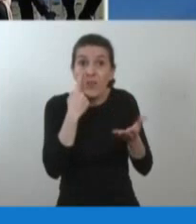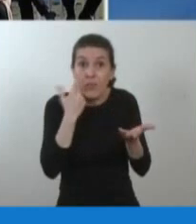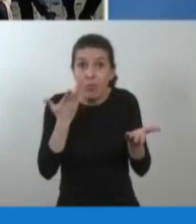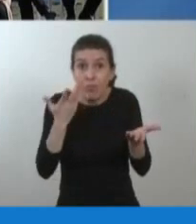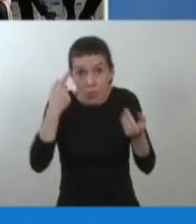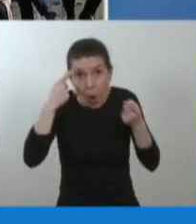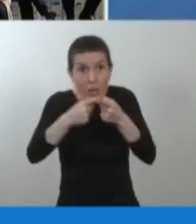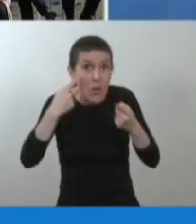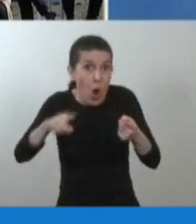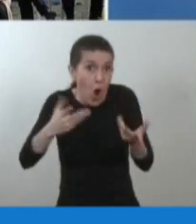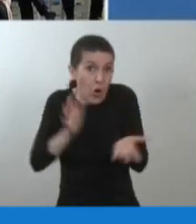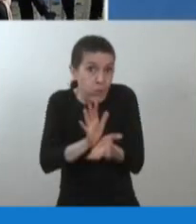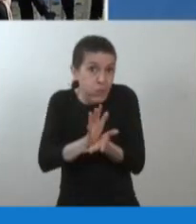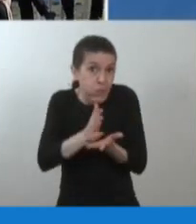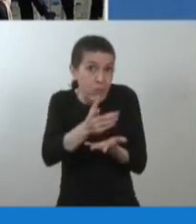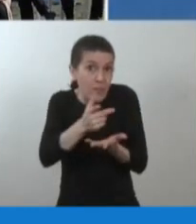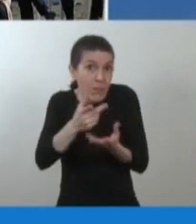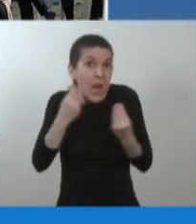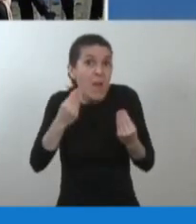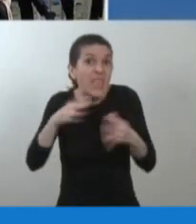la respuesta de la justicia